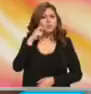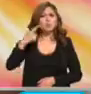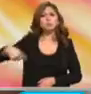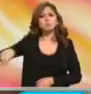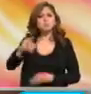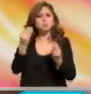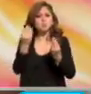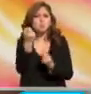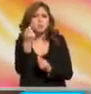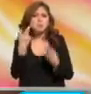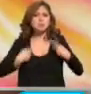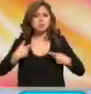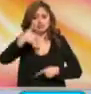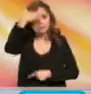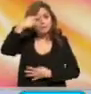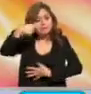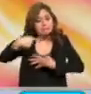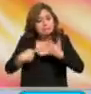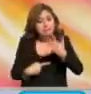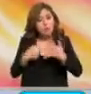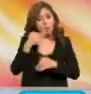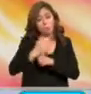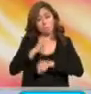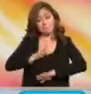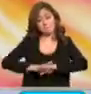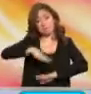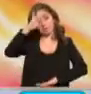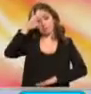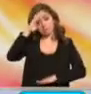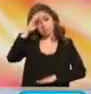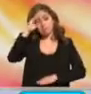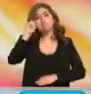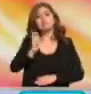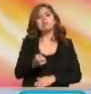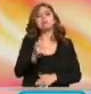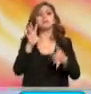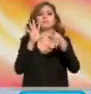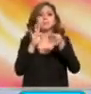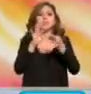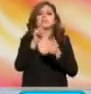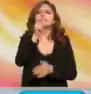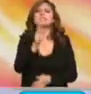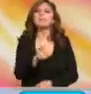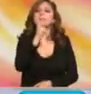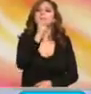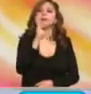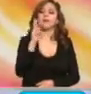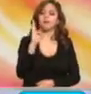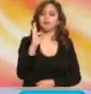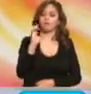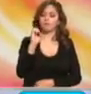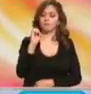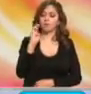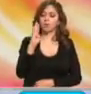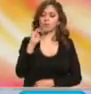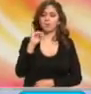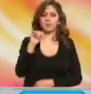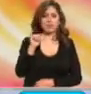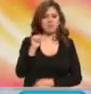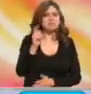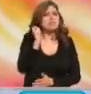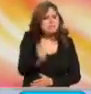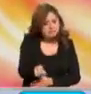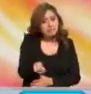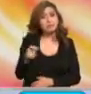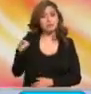las fobias sexuales, pero vemos que además hay una gran cantidad de fobias. Vamos a empezar por definir Sí. qué es una fobia. ¿Qué es claro. una fobia? ¿Qué es? Una